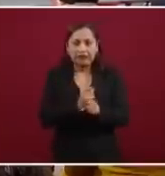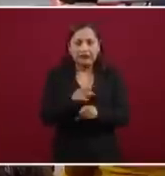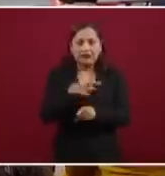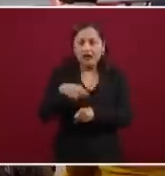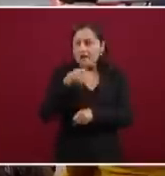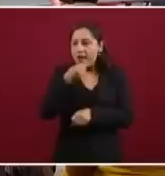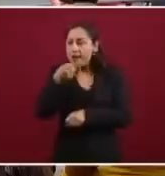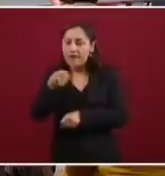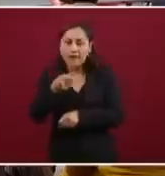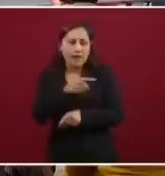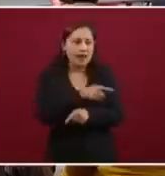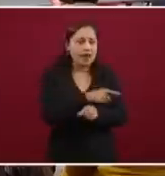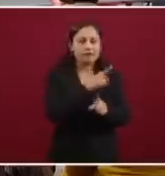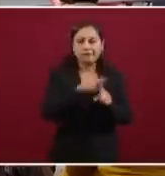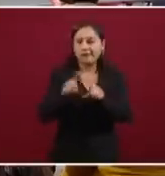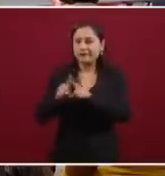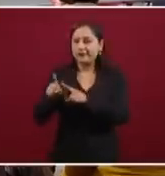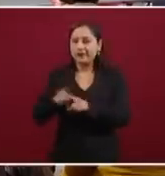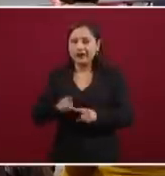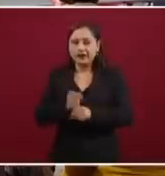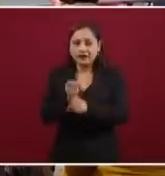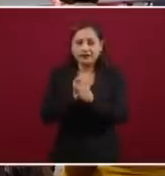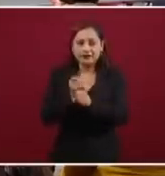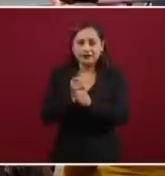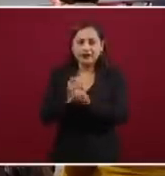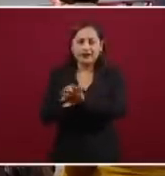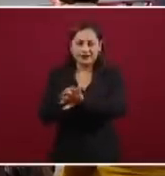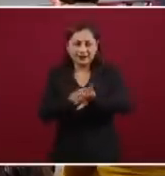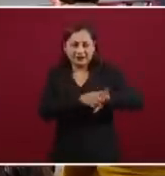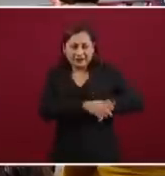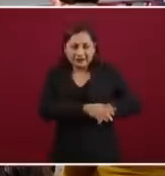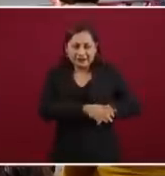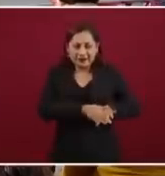cubriendo asuntos. De vez en cuando hay que salirse.